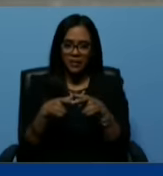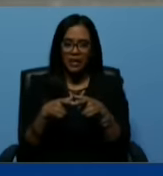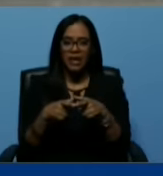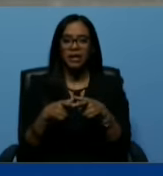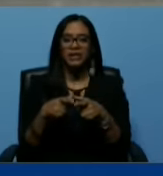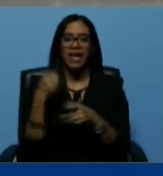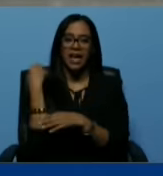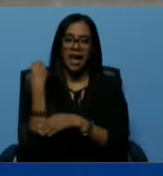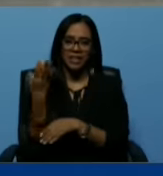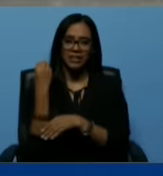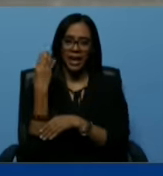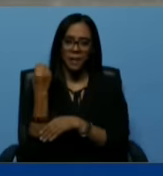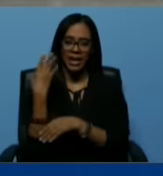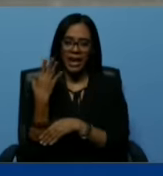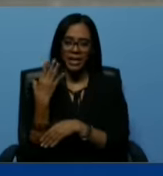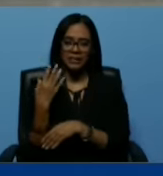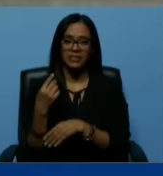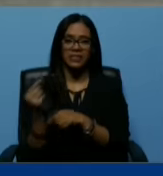debate,